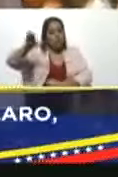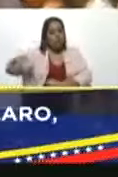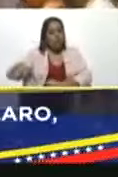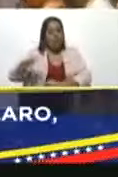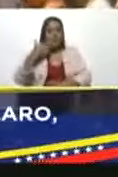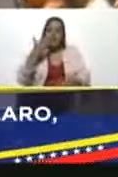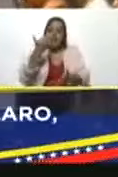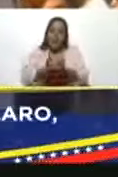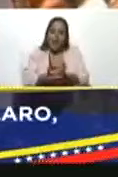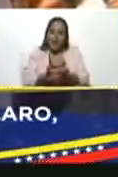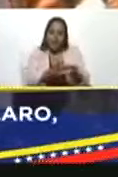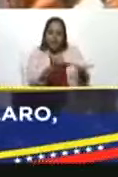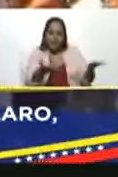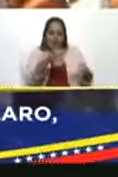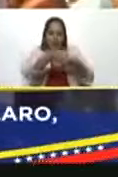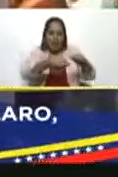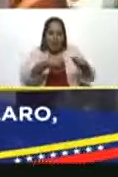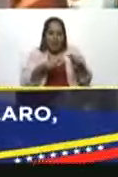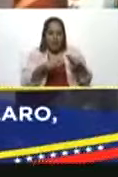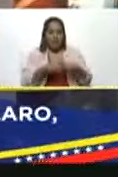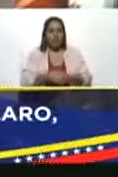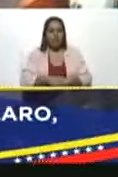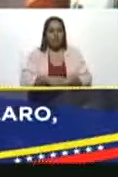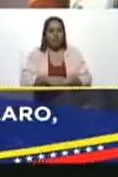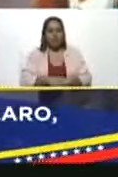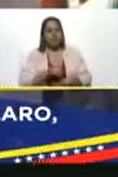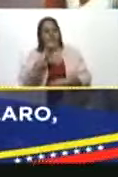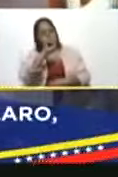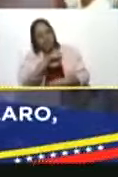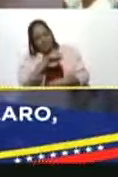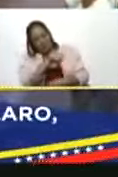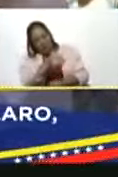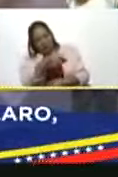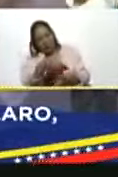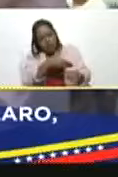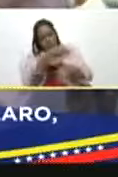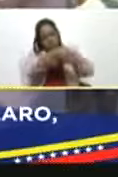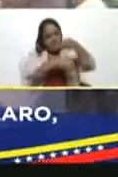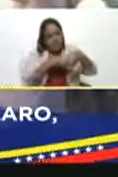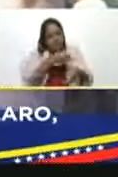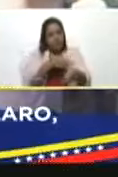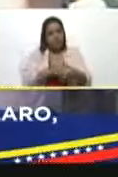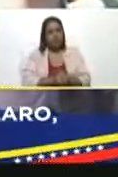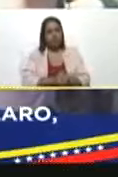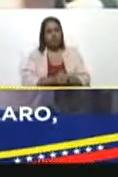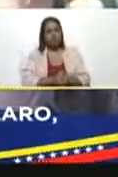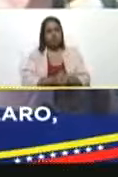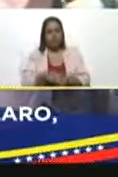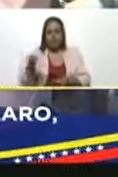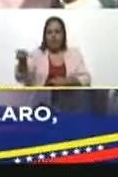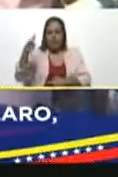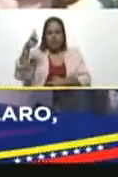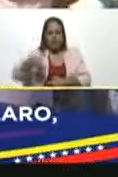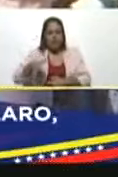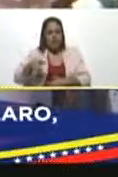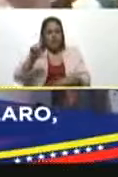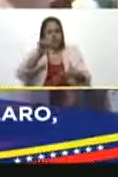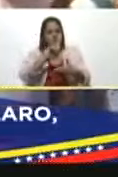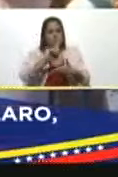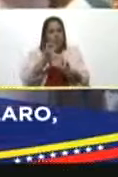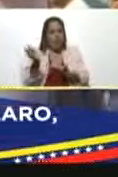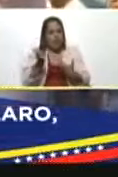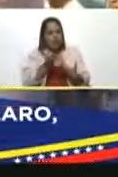muchas gracias por darnos este regalo. Mira, Yaritza, yo le explicaba eso a este influencer latinoamericano que